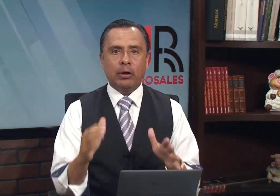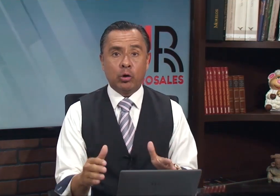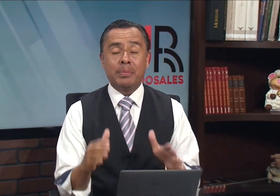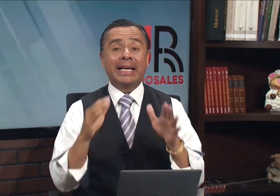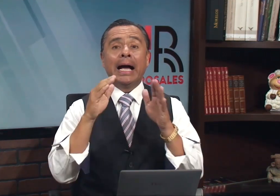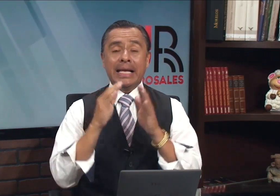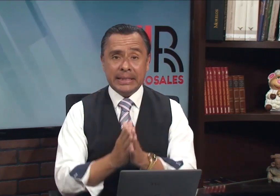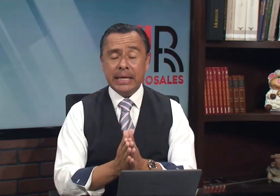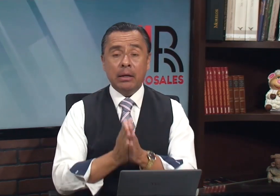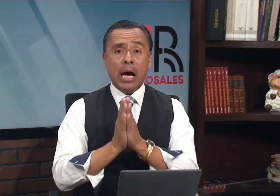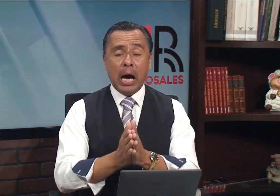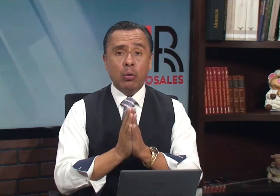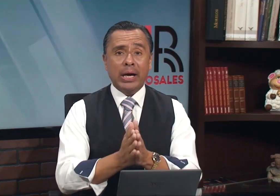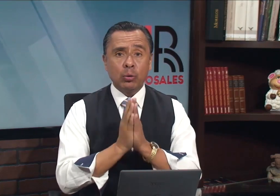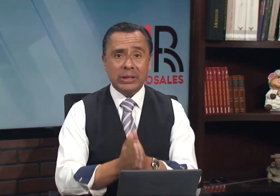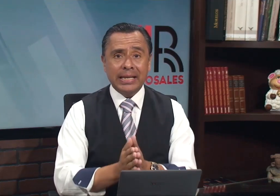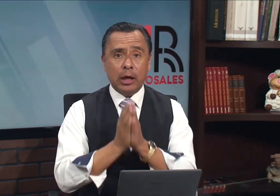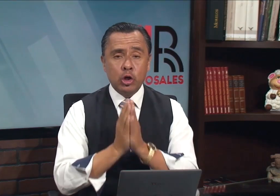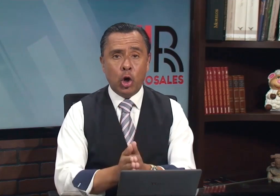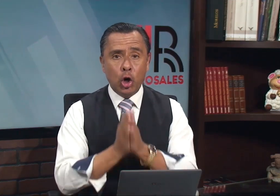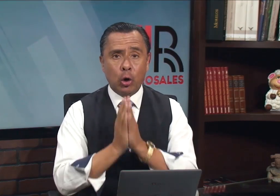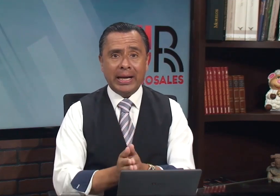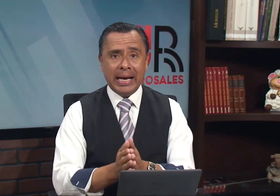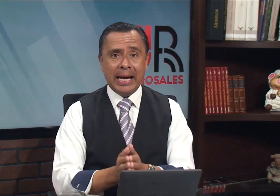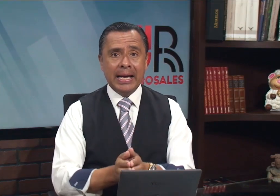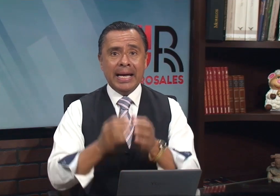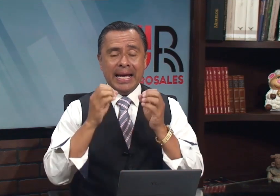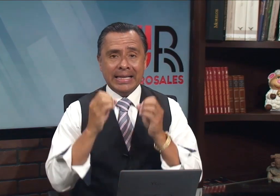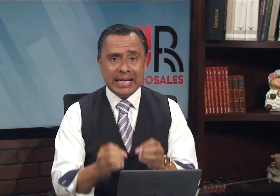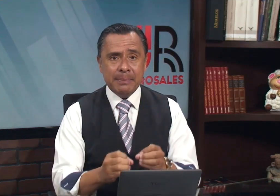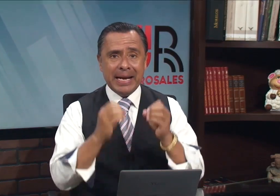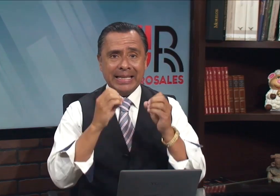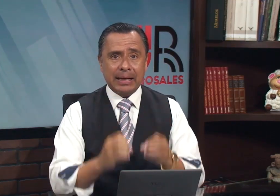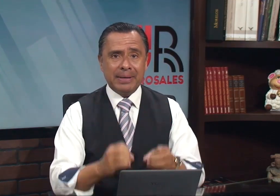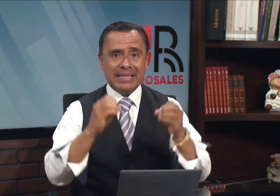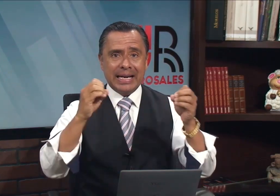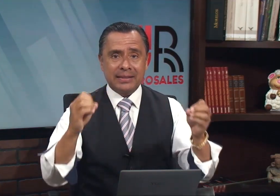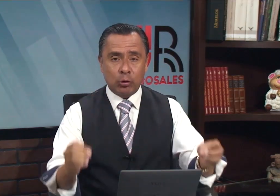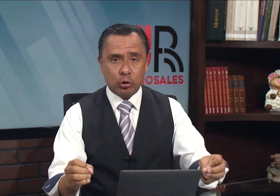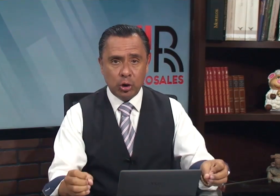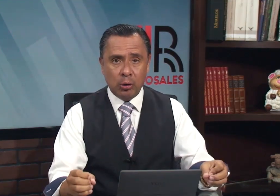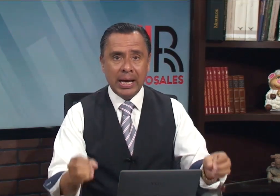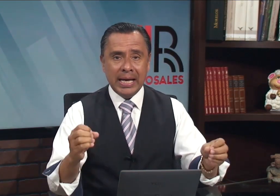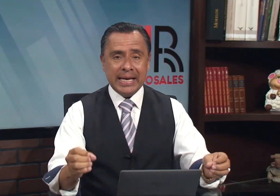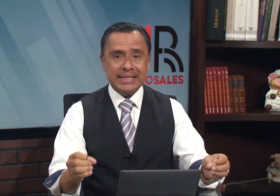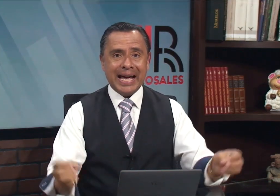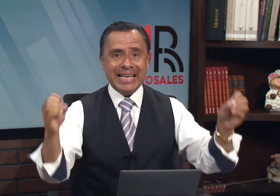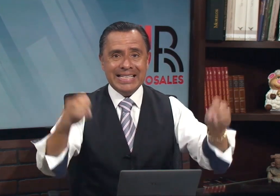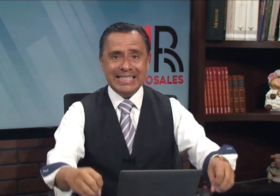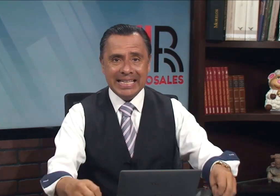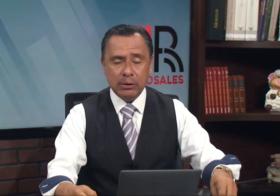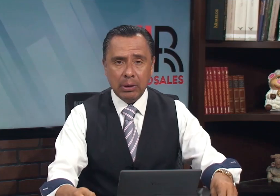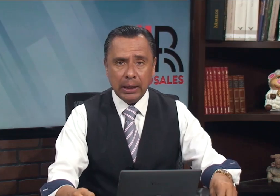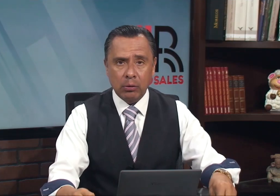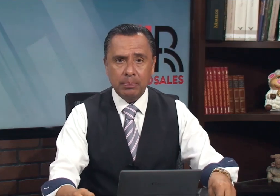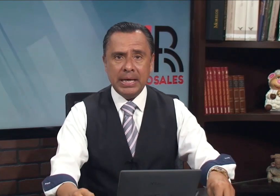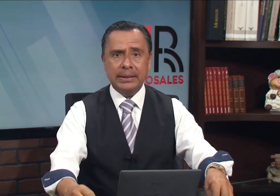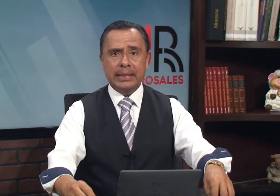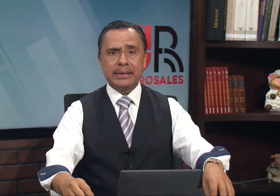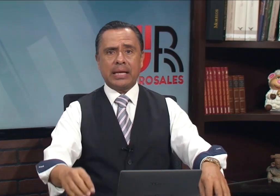variable económica. Sí, aunque usted no lo crea, el crimen a través de la extorsión está incidiendo